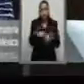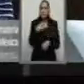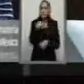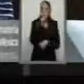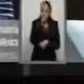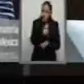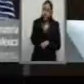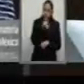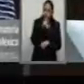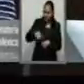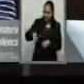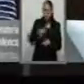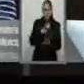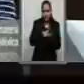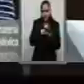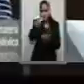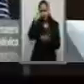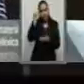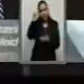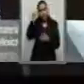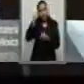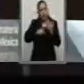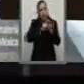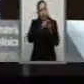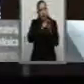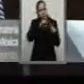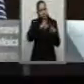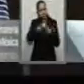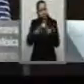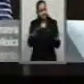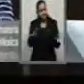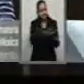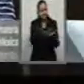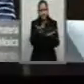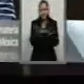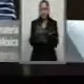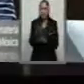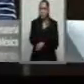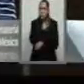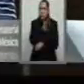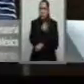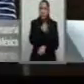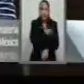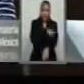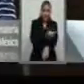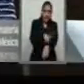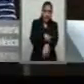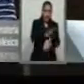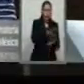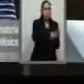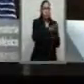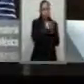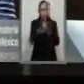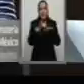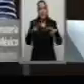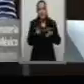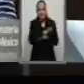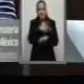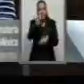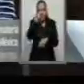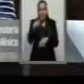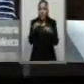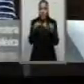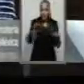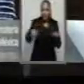a presentar iniciativas. El PRD dice sí a la transformación de las delegaciones en demarcaciones territoriales,